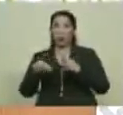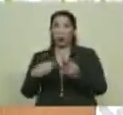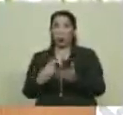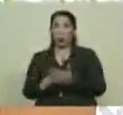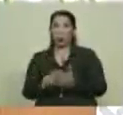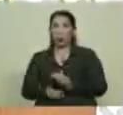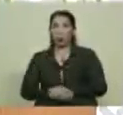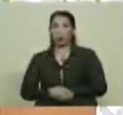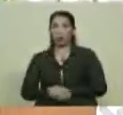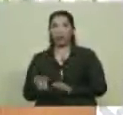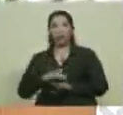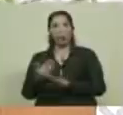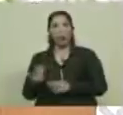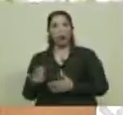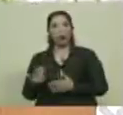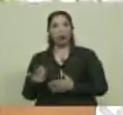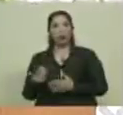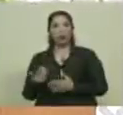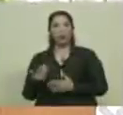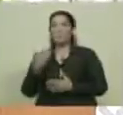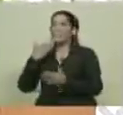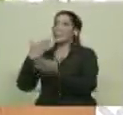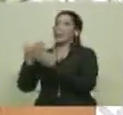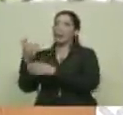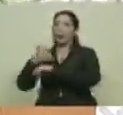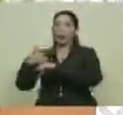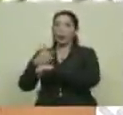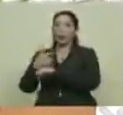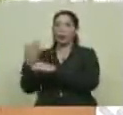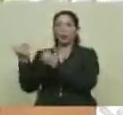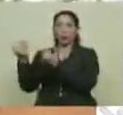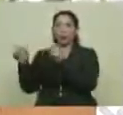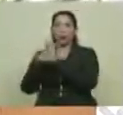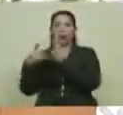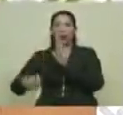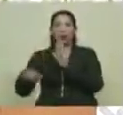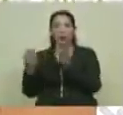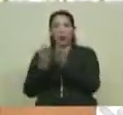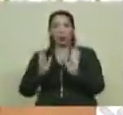grave delito de reclamar su derecho al estudio.